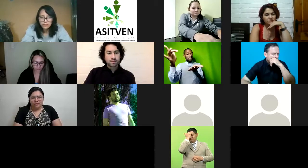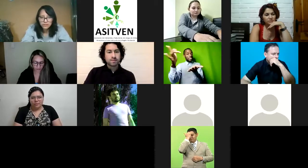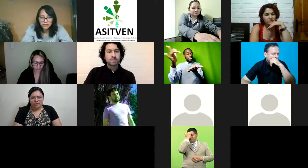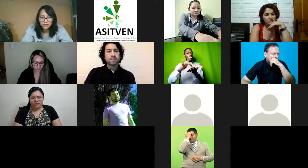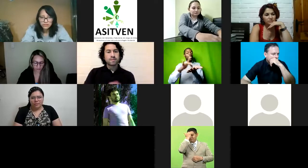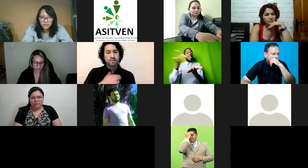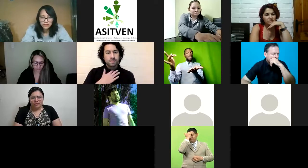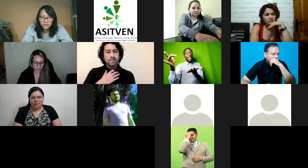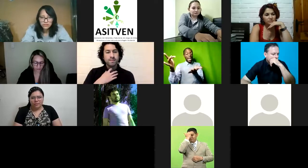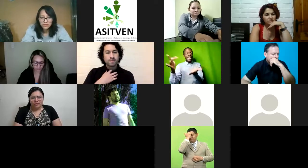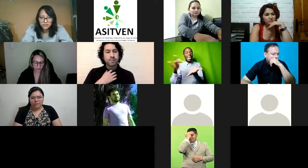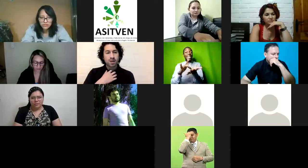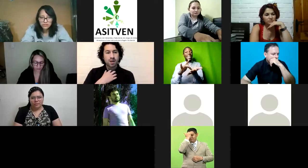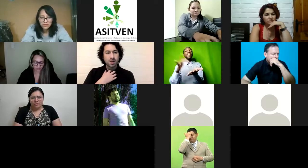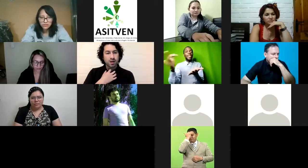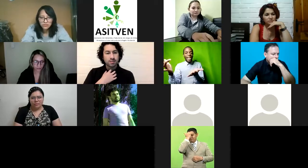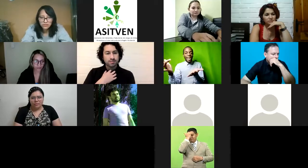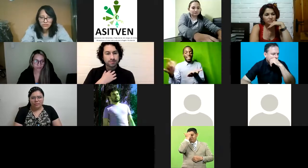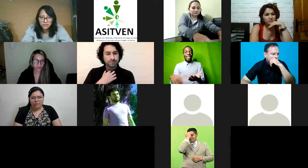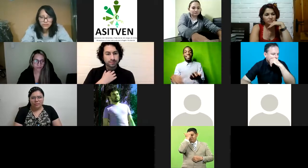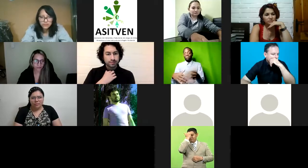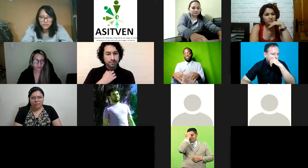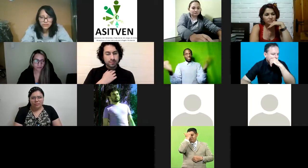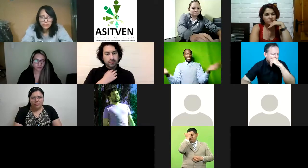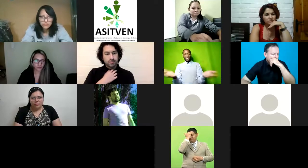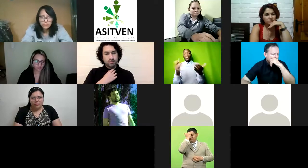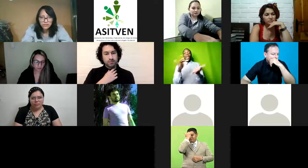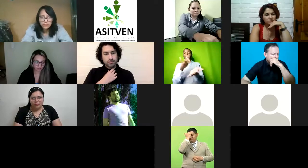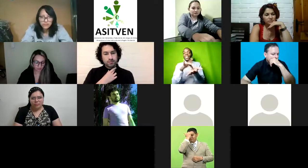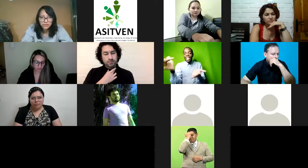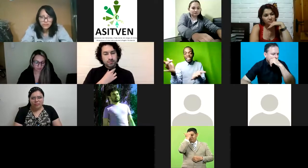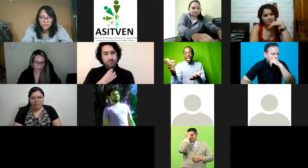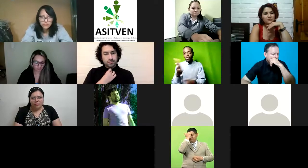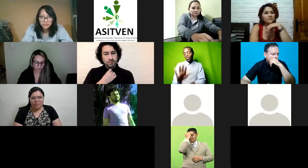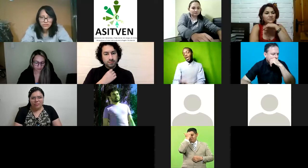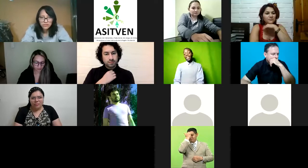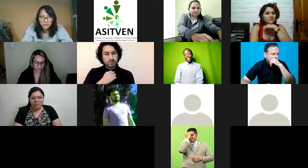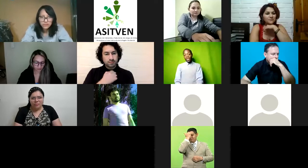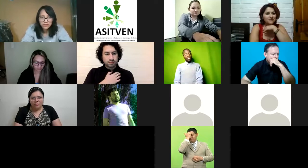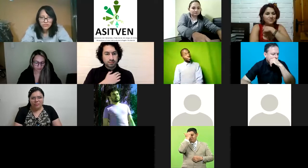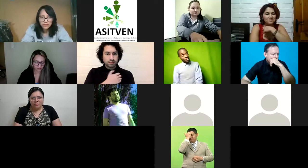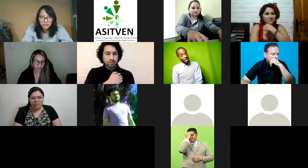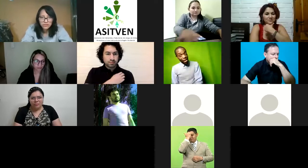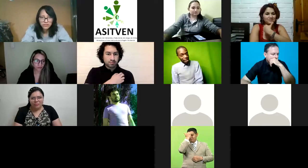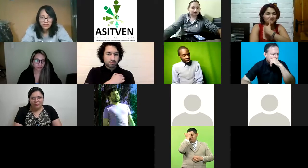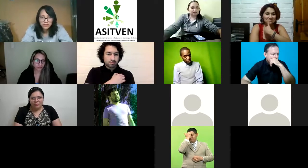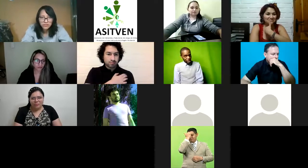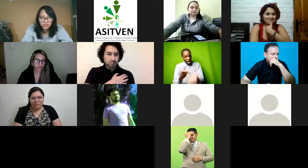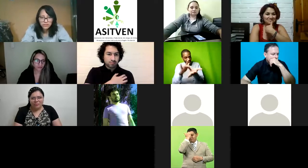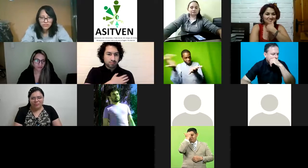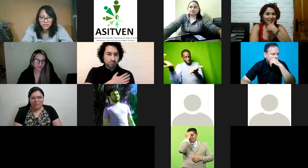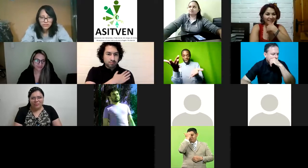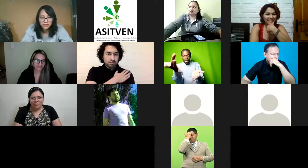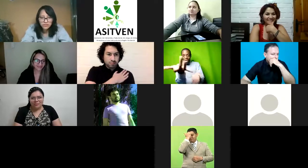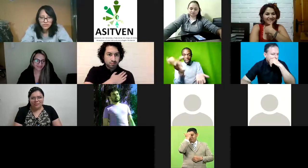Así. En lengua de señas mexicana es gracias. Tú le haces así gracias a un sordo argentino, debe decir, ¿qué